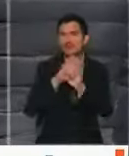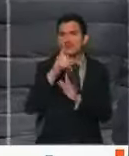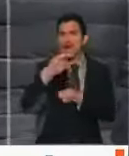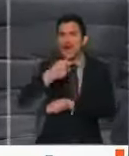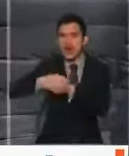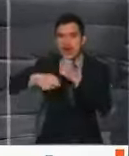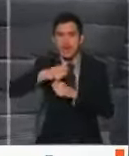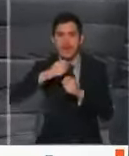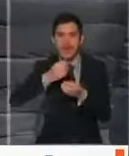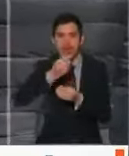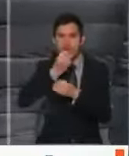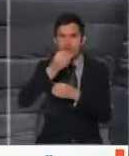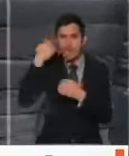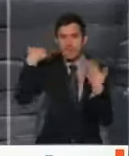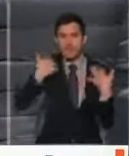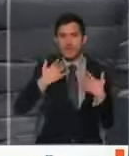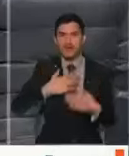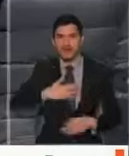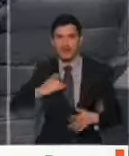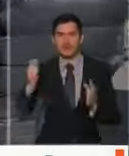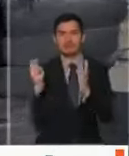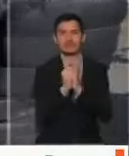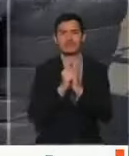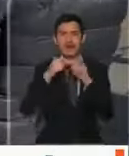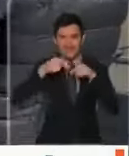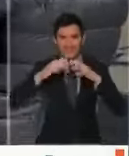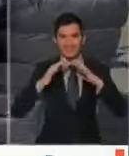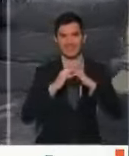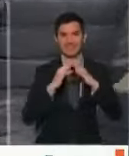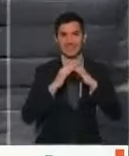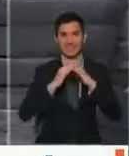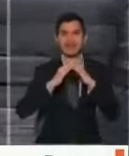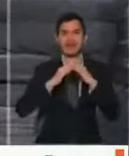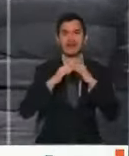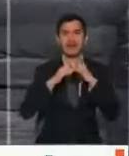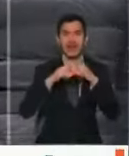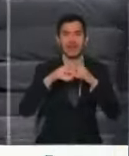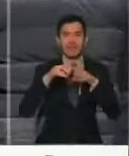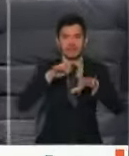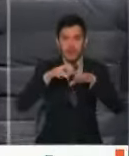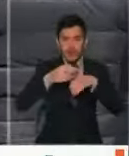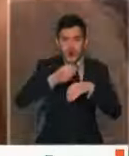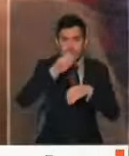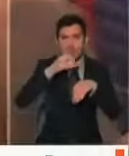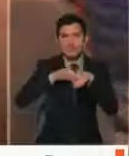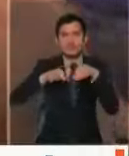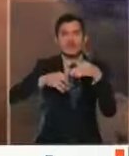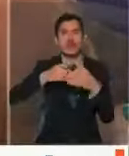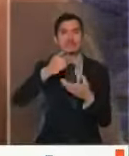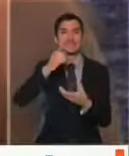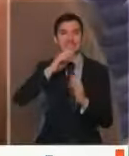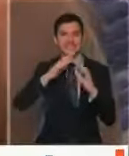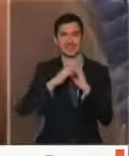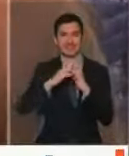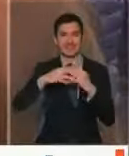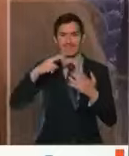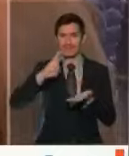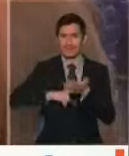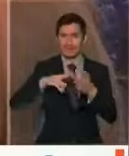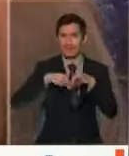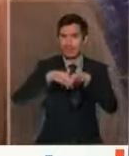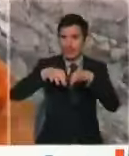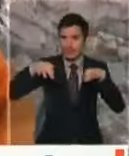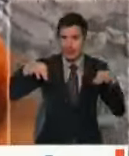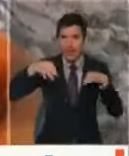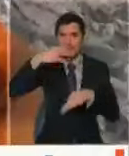gastronómico importante. Nosotros queremos implementar ese día desde Chillán con un producto tan noble como es la longaniza de Chillán. La verdadera longaniza es